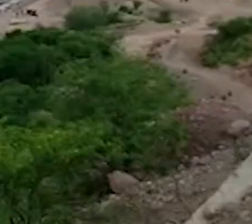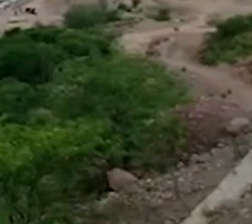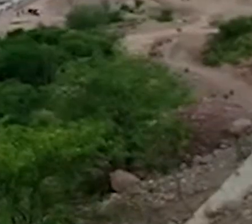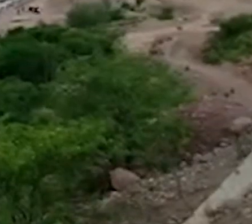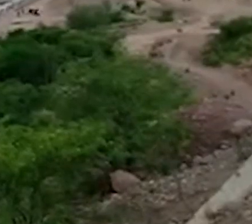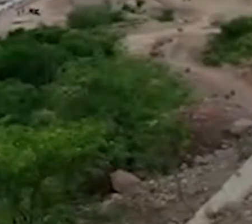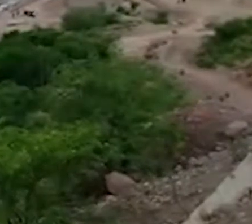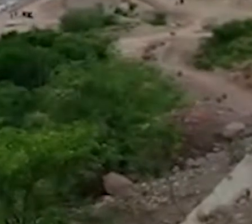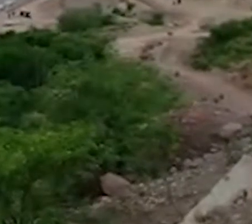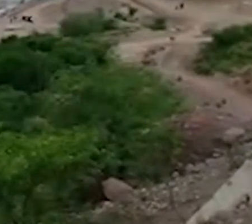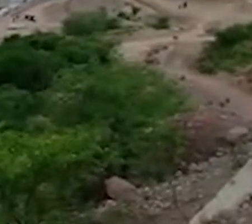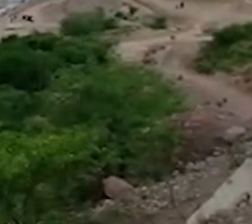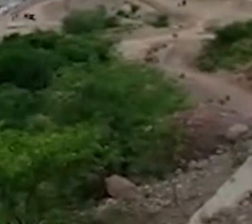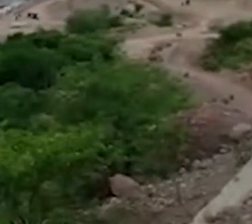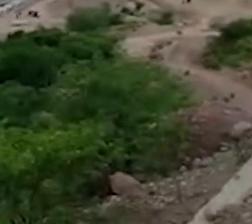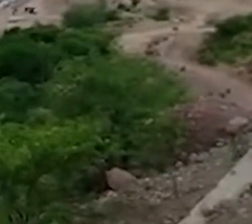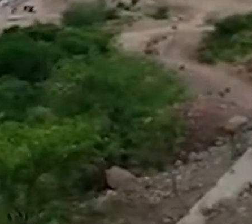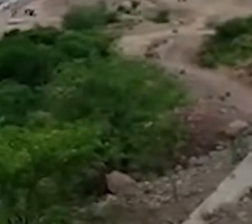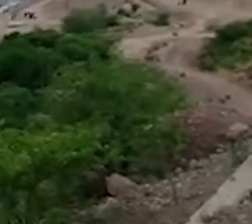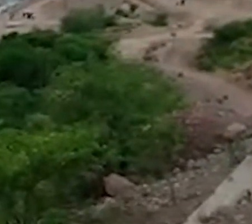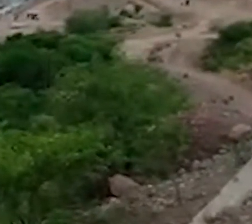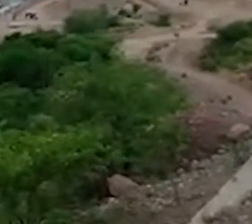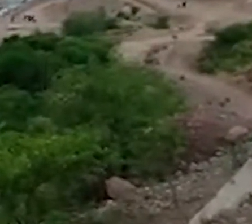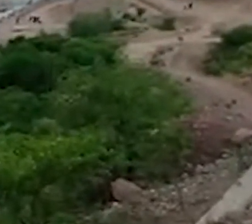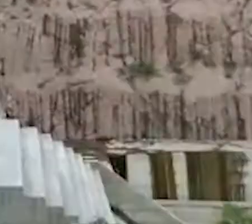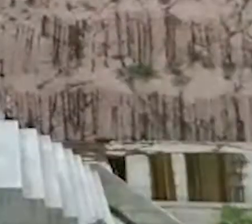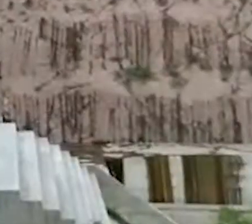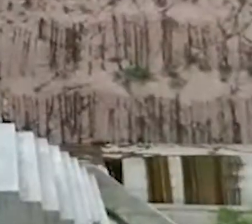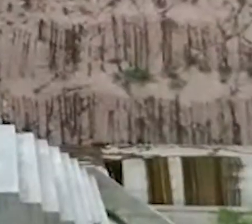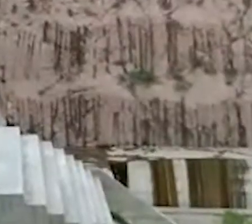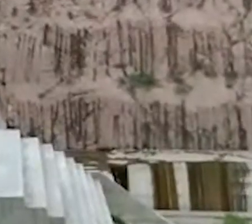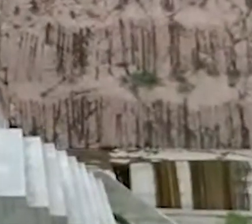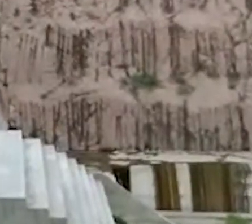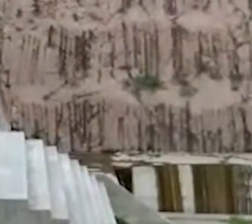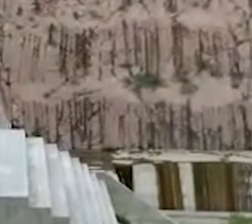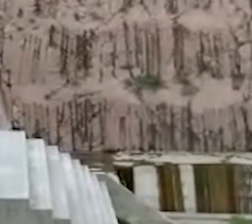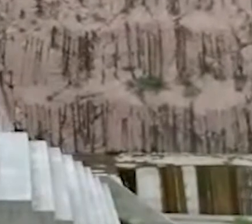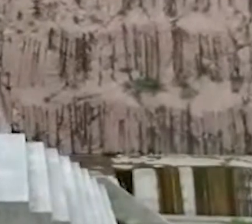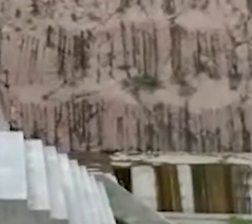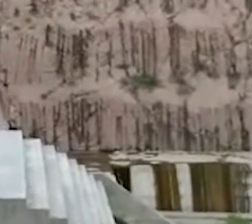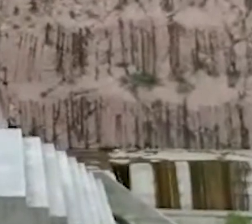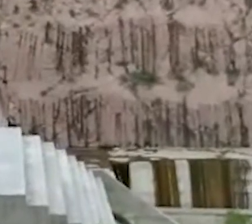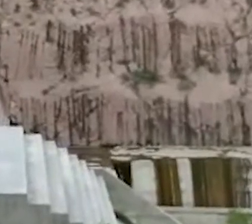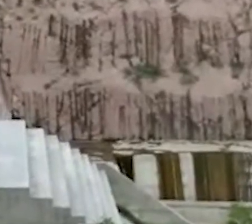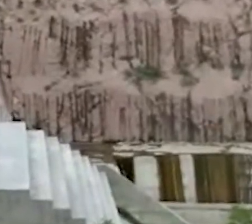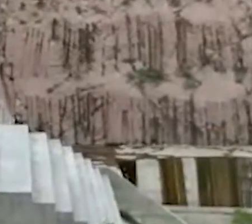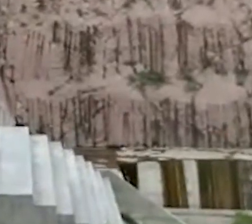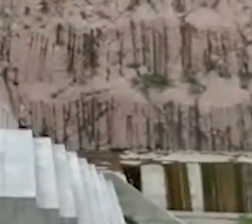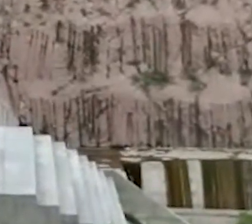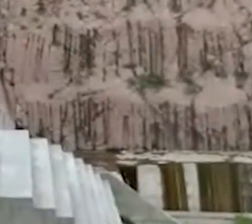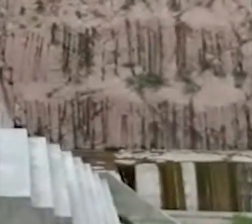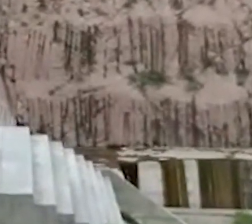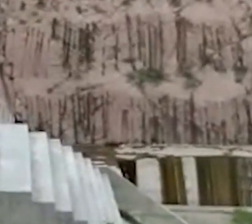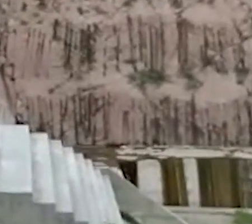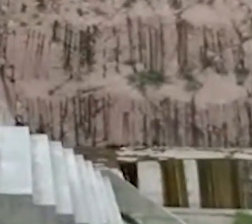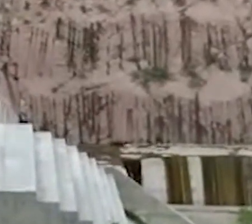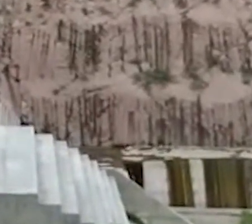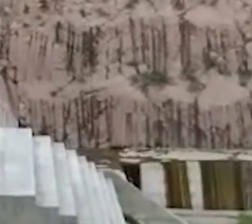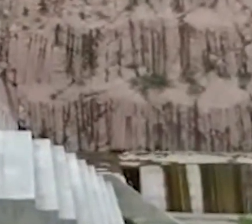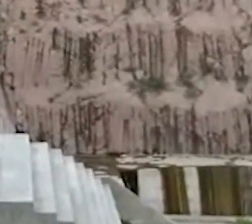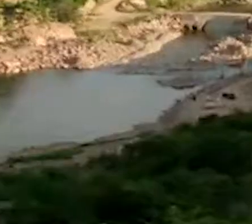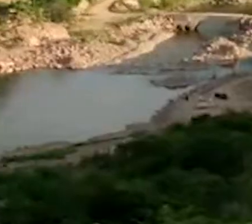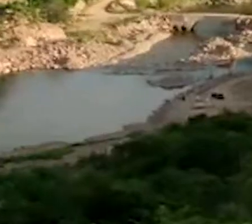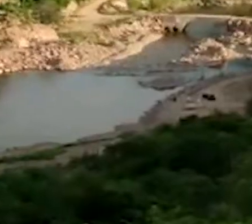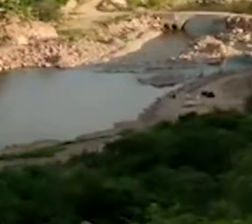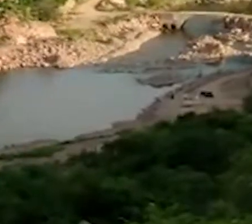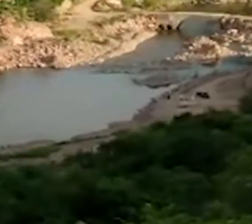Se trata de una obra que inició hace más de 6 años y que se detuvo por problemas legales, ya que parte de la comunidad guarijía en esa región